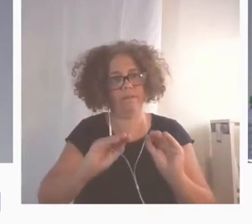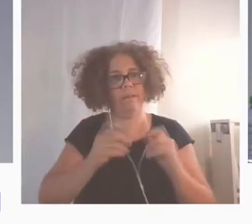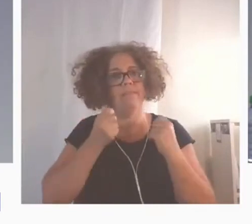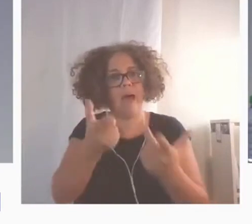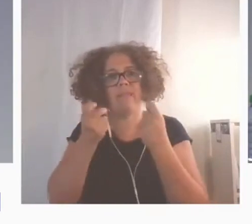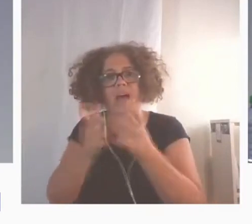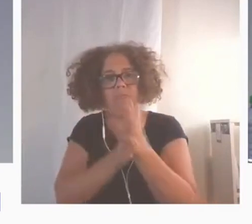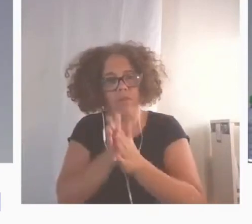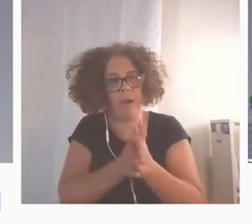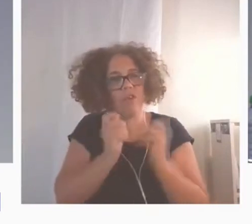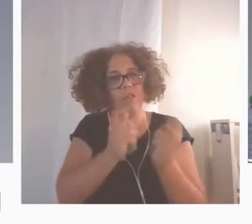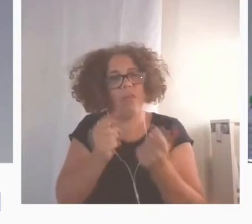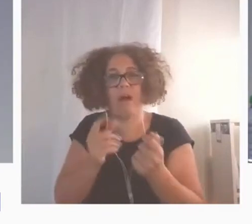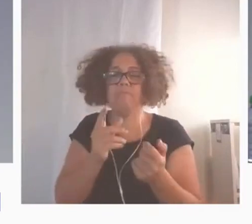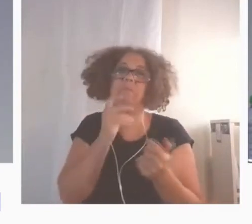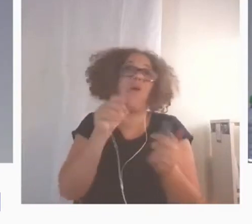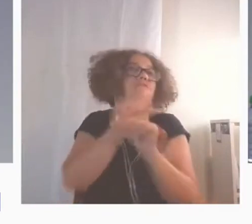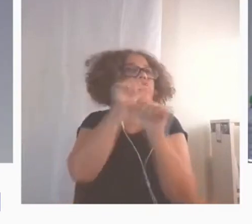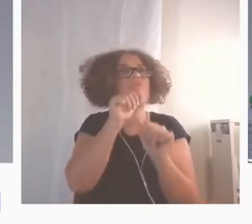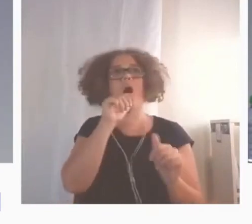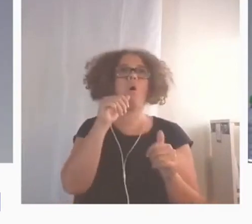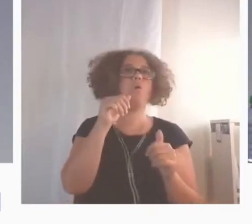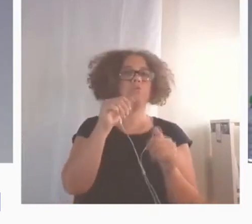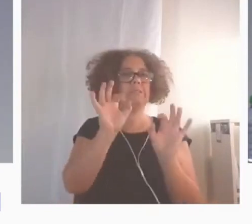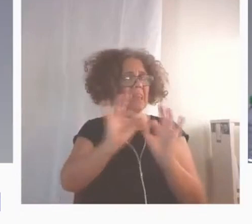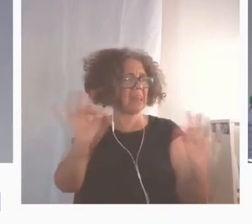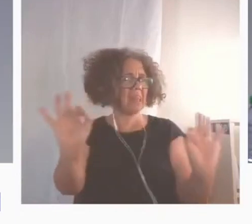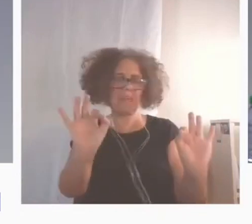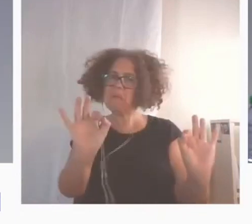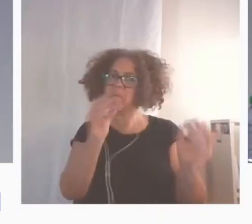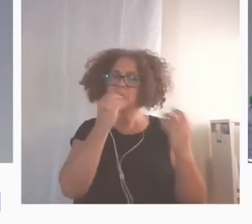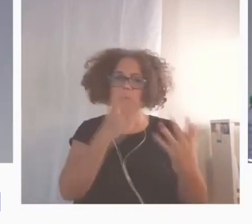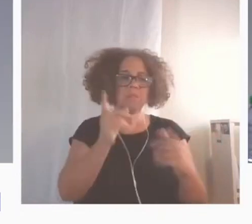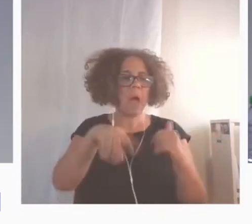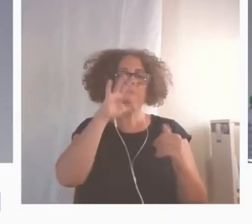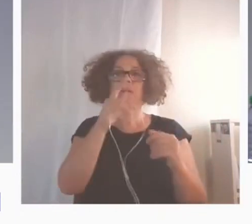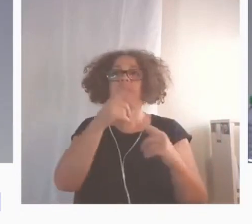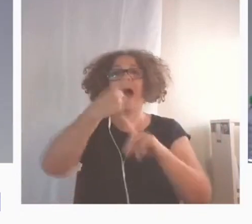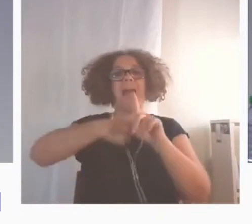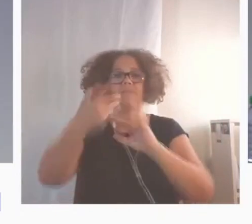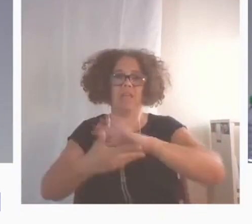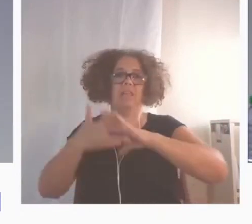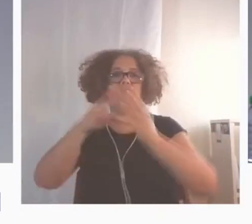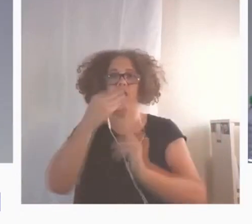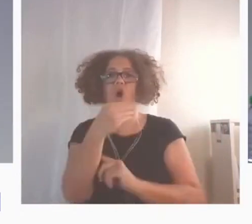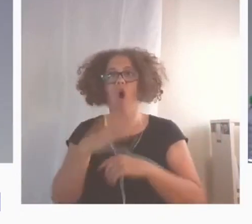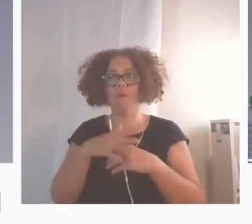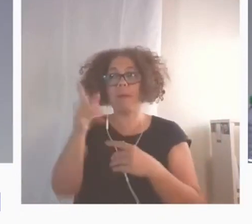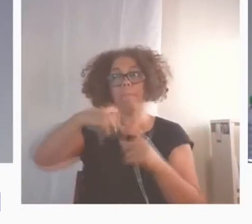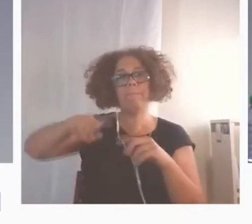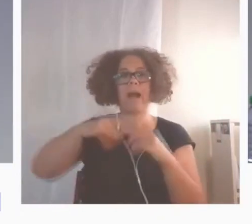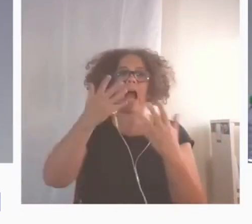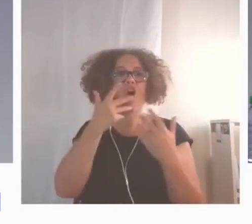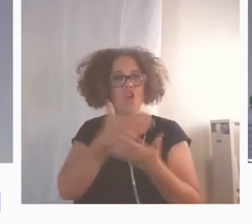de una forma simple y adaptada, claro, al nivel de los jóvenes, a conocerse a su propio y, en el